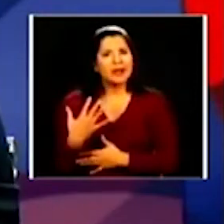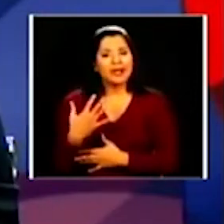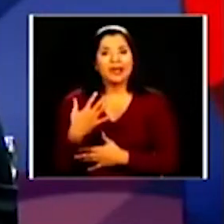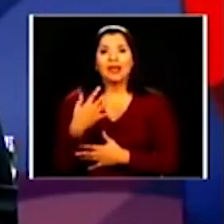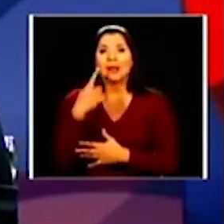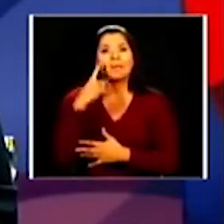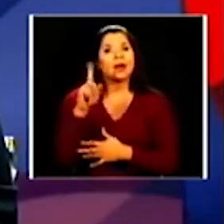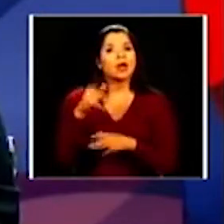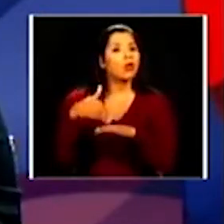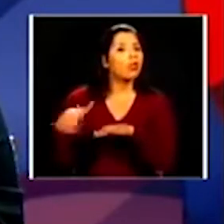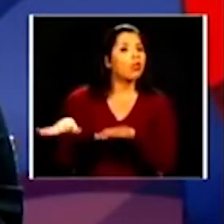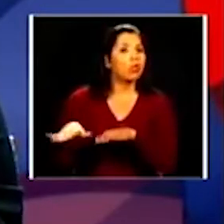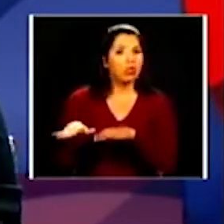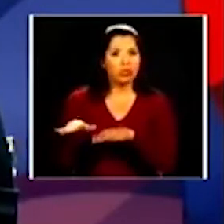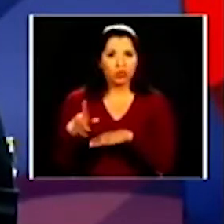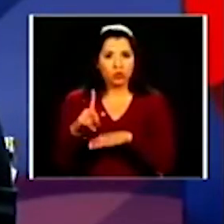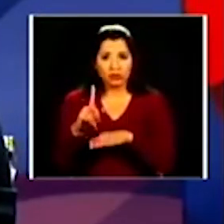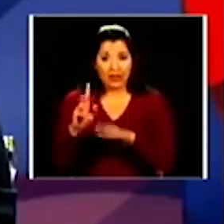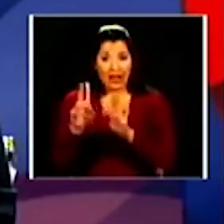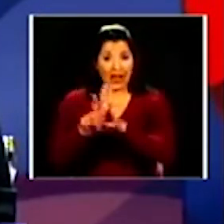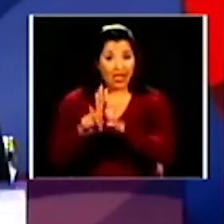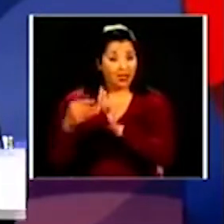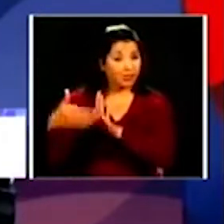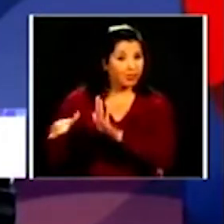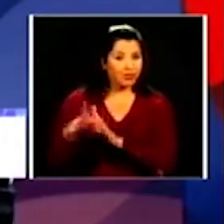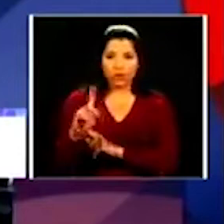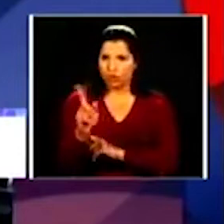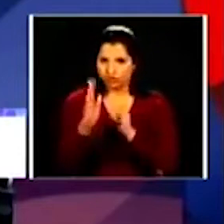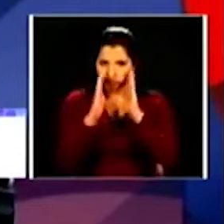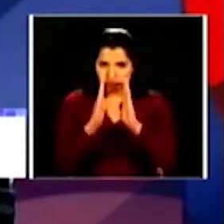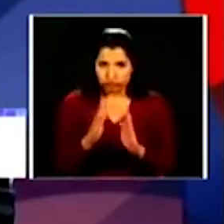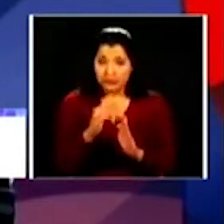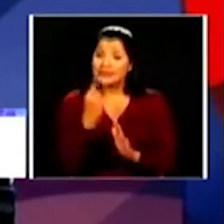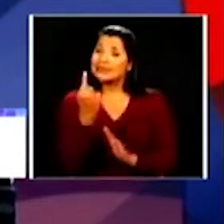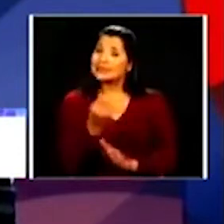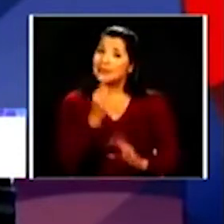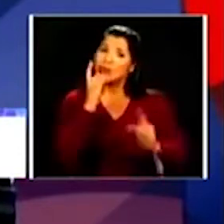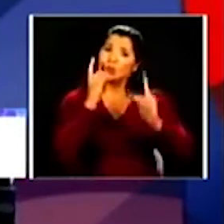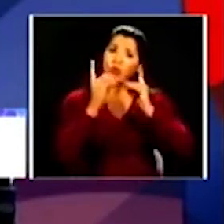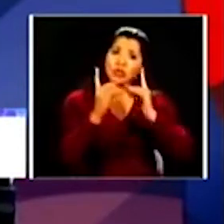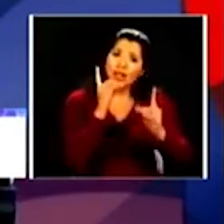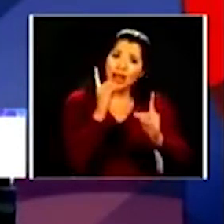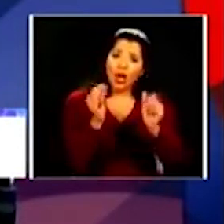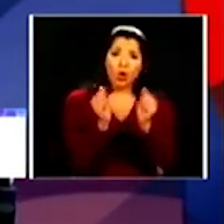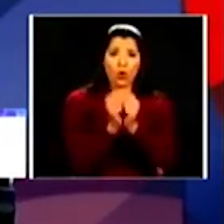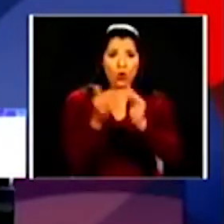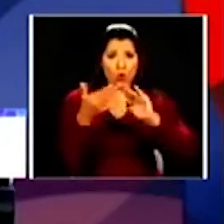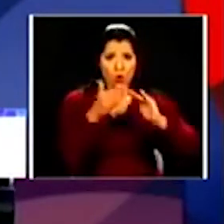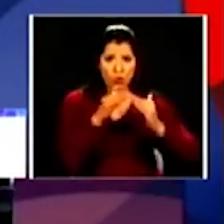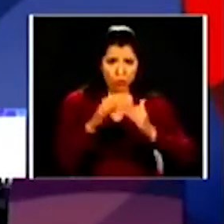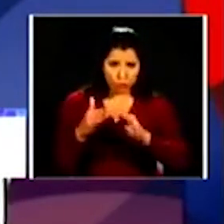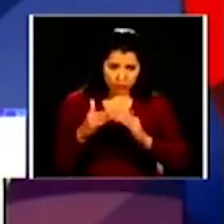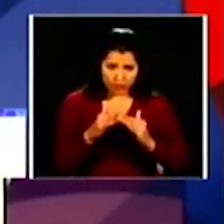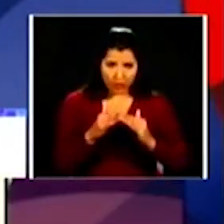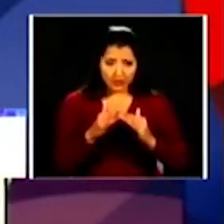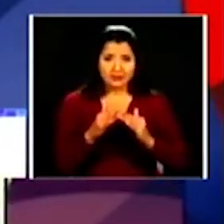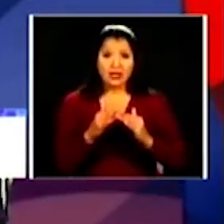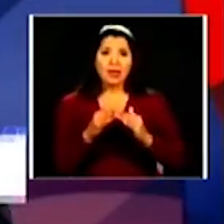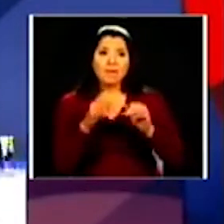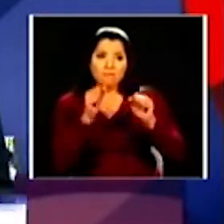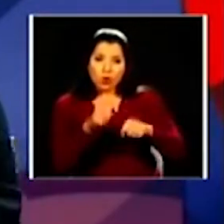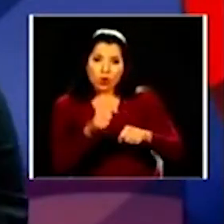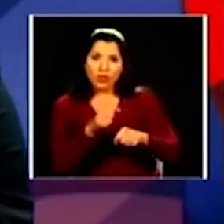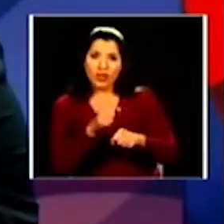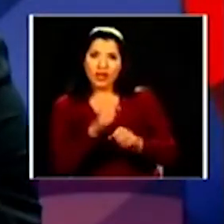la agenda pública y siempre en un diálogo muy importante con las comunidades. El buen manejo y buena tutela del bienestar animal